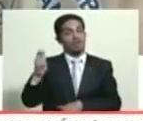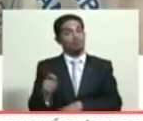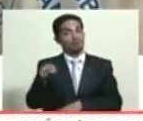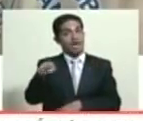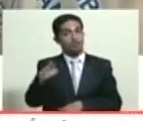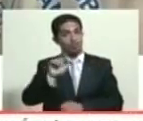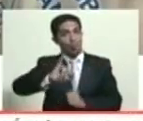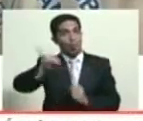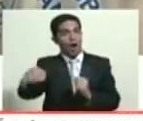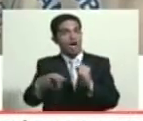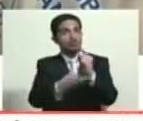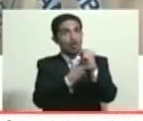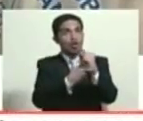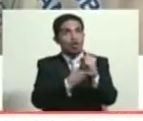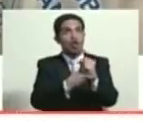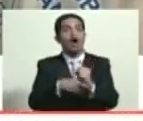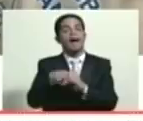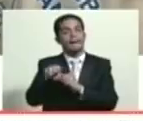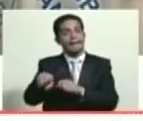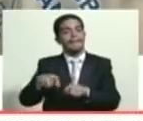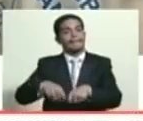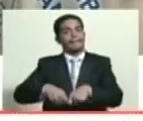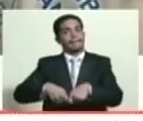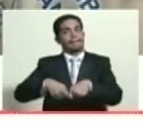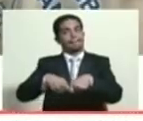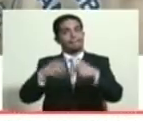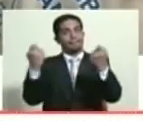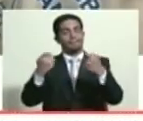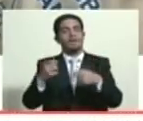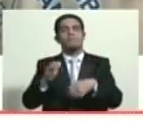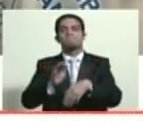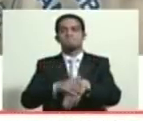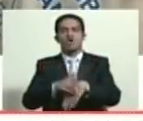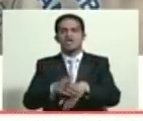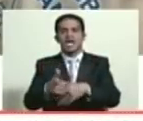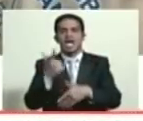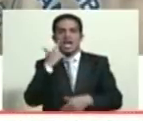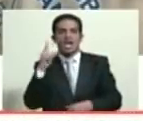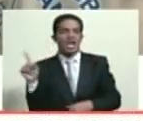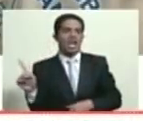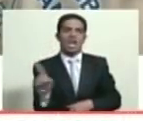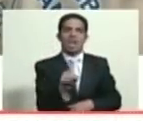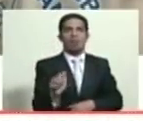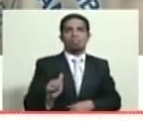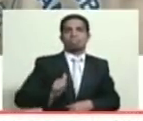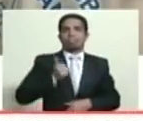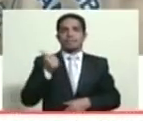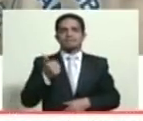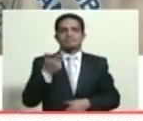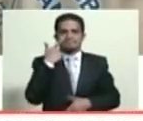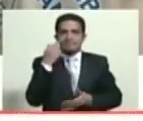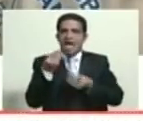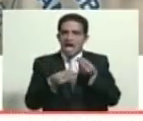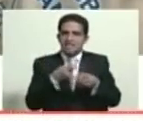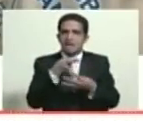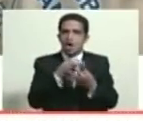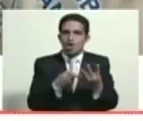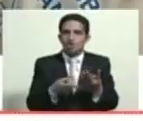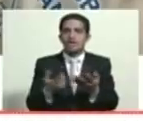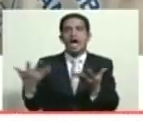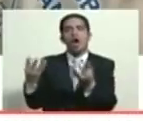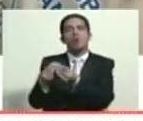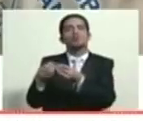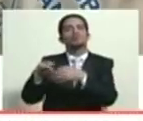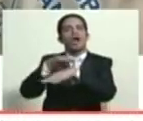Guaidó Márquez ha usurpado funciones públicas y cometido acciones con gobiernos